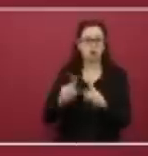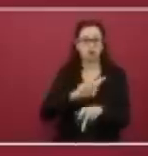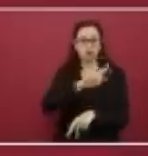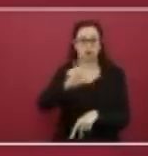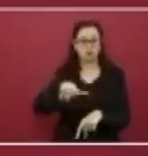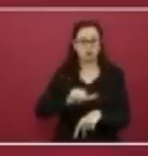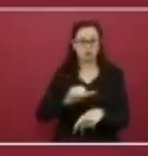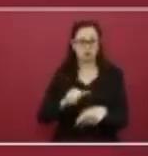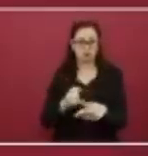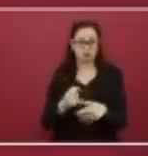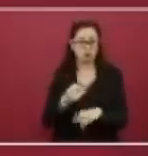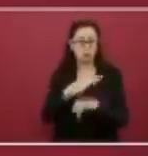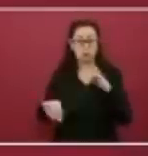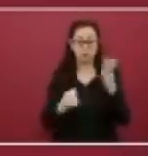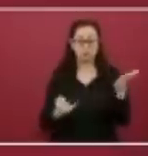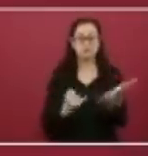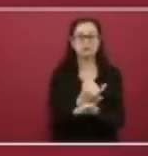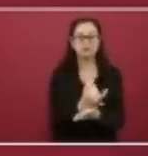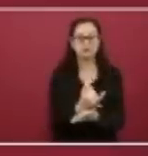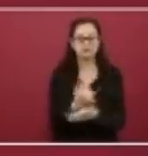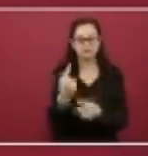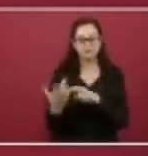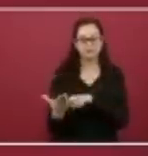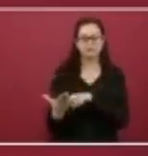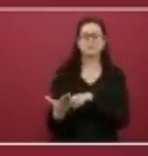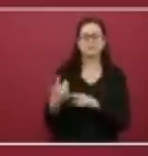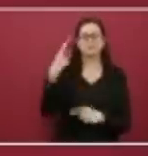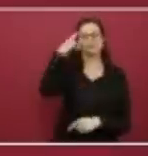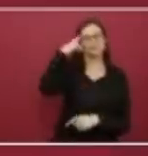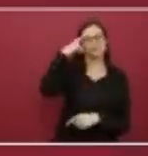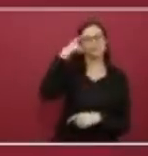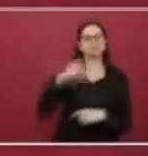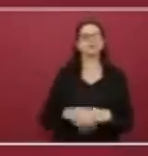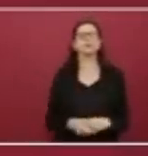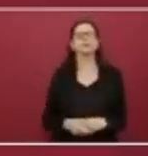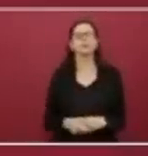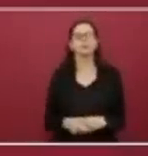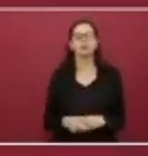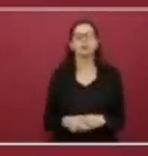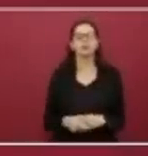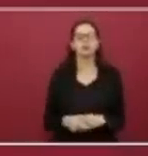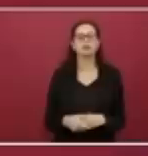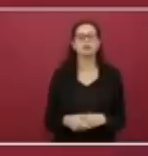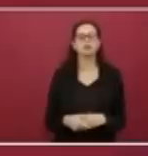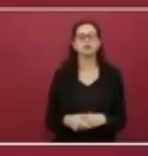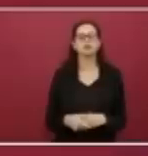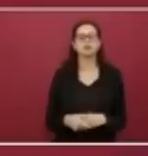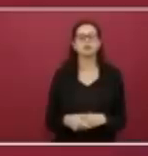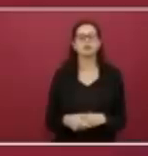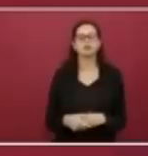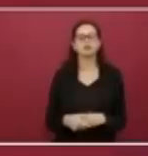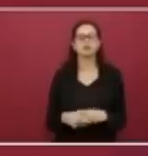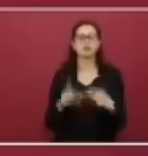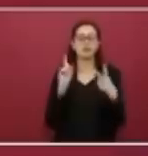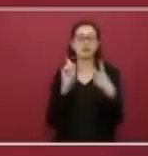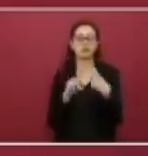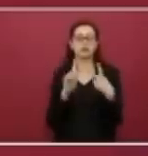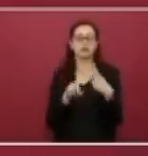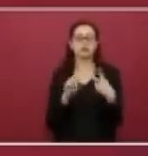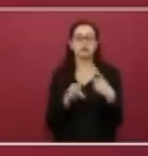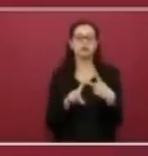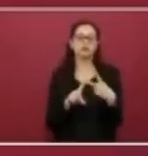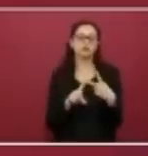final lo segundo que vamos a tratar es lo de la planta